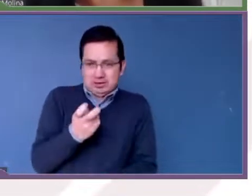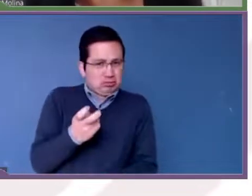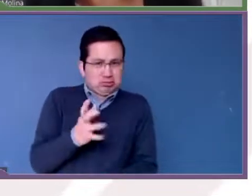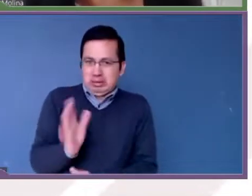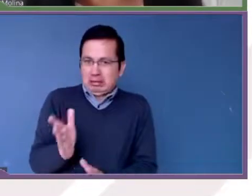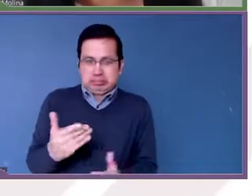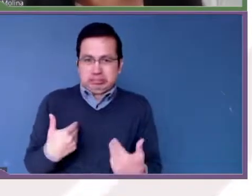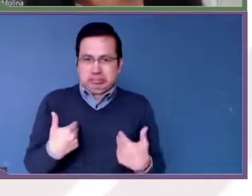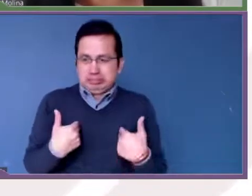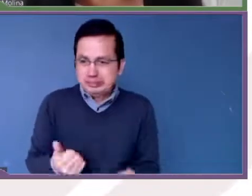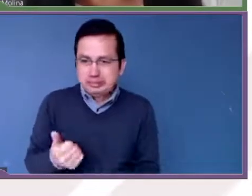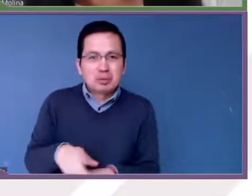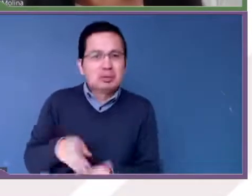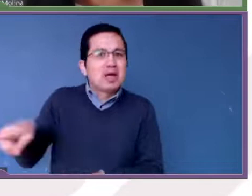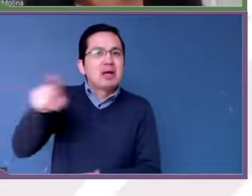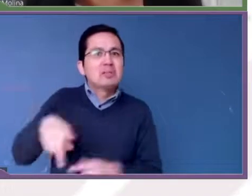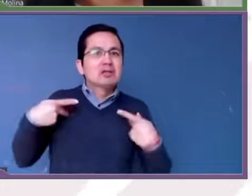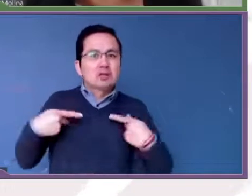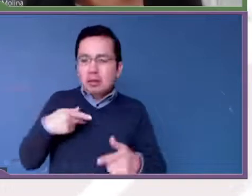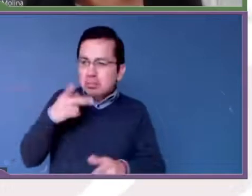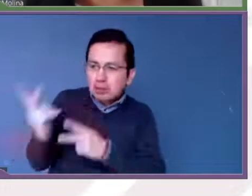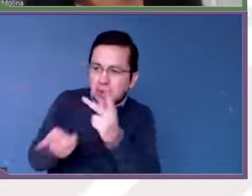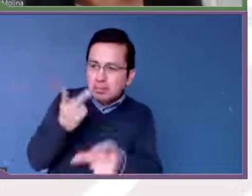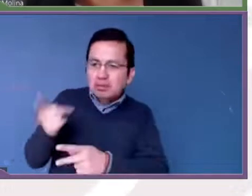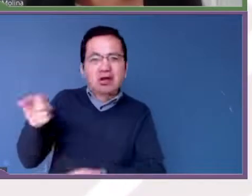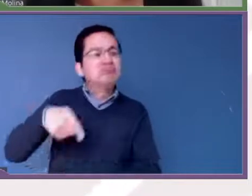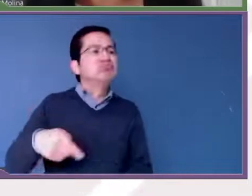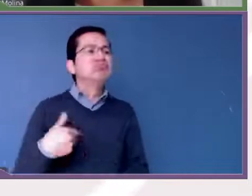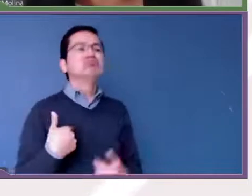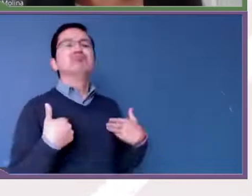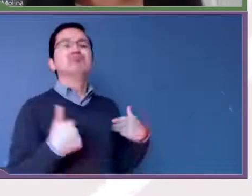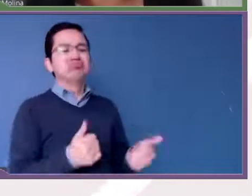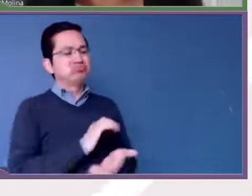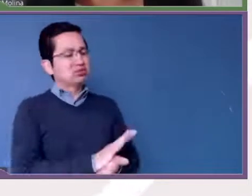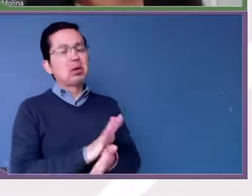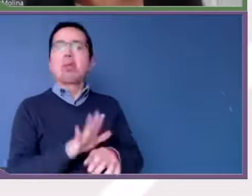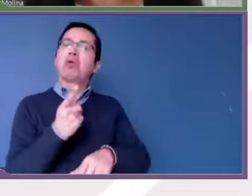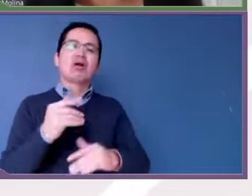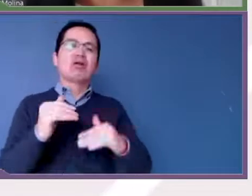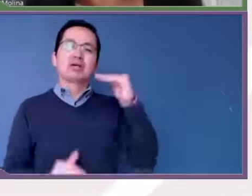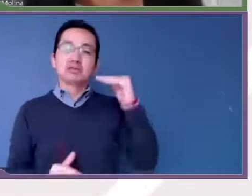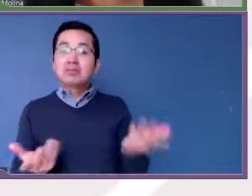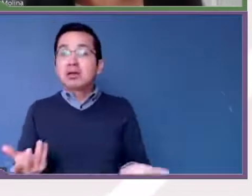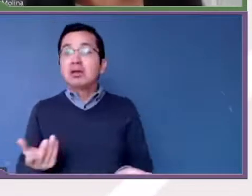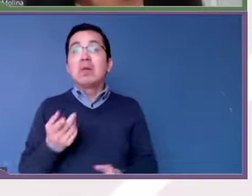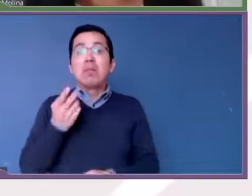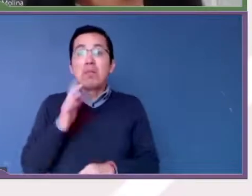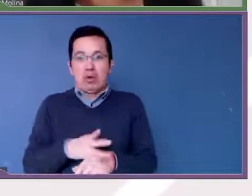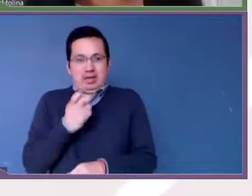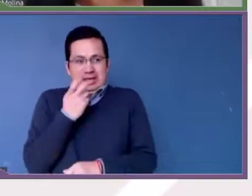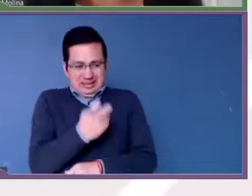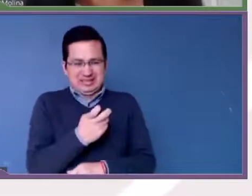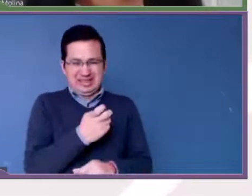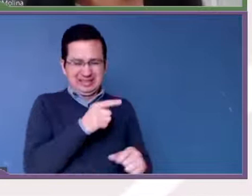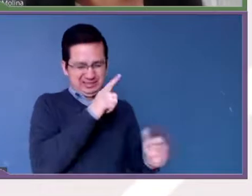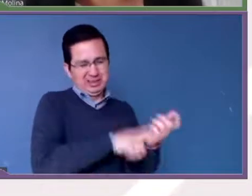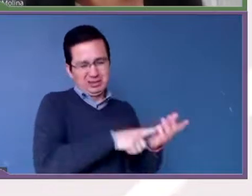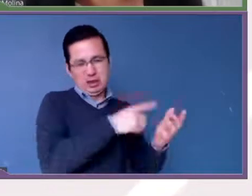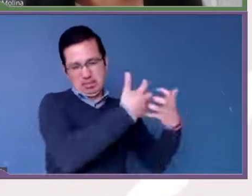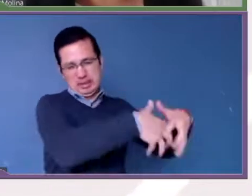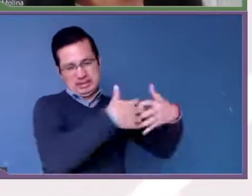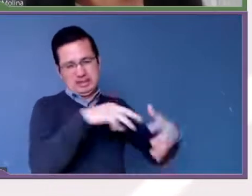espontáneas, que se van agrupando, digamos que la consulta Mitofsky lo que hace es agrupar en